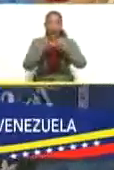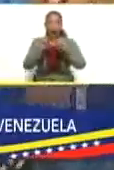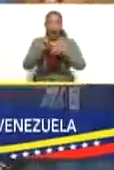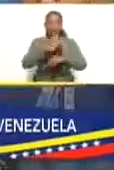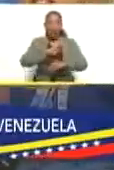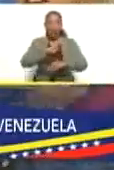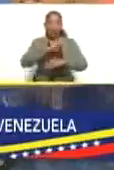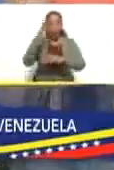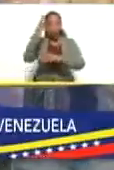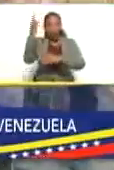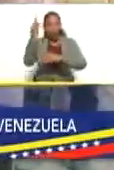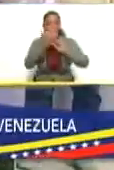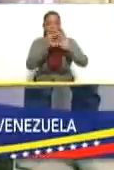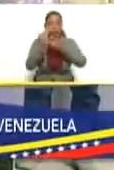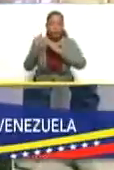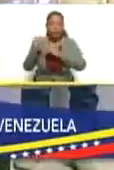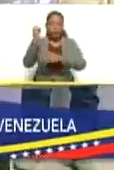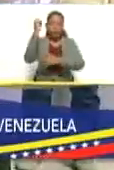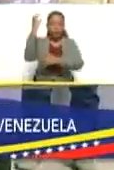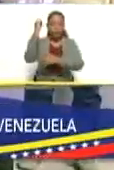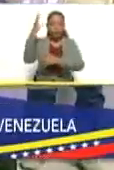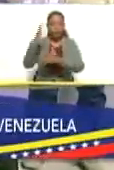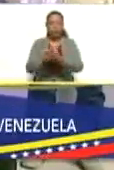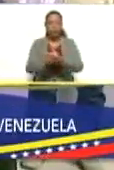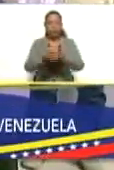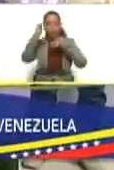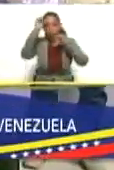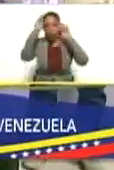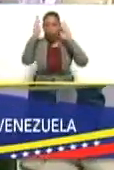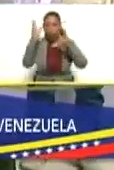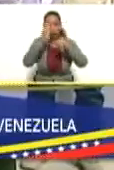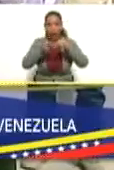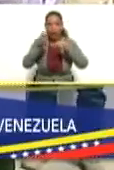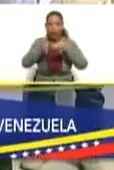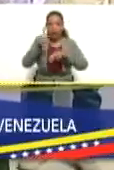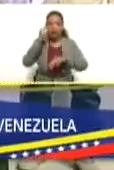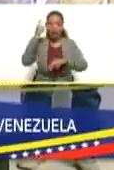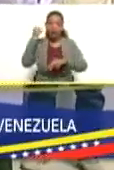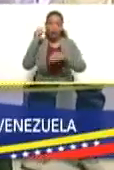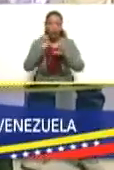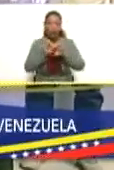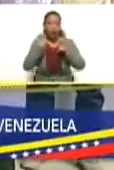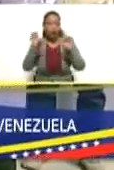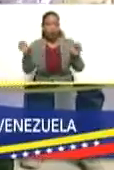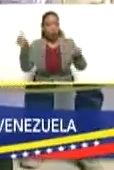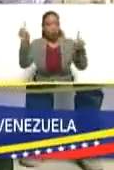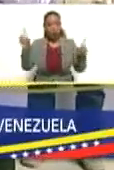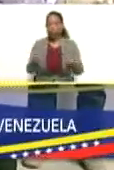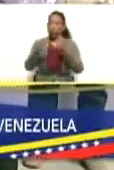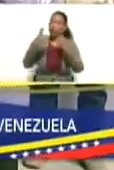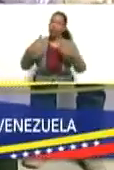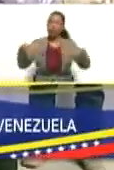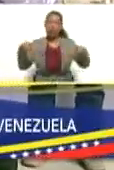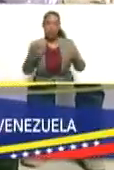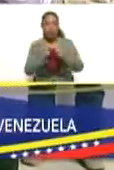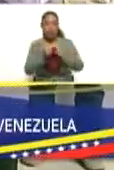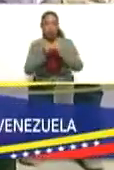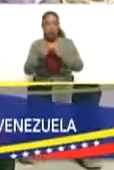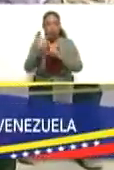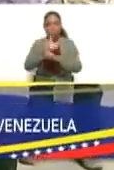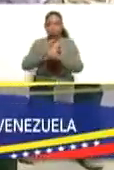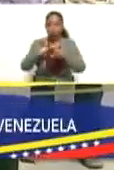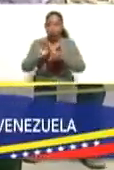consejos comunales, sus asambleas, atender a los niños, a las niñas, educación, música, deporte, cultura,